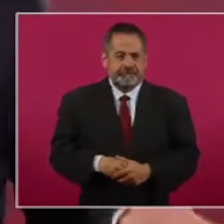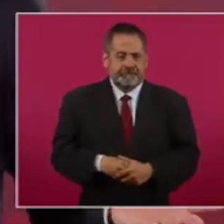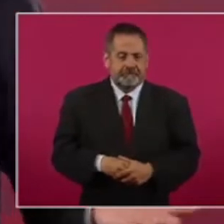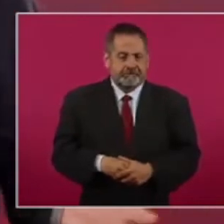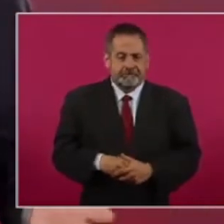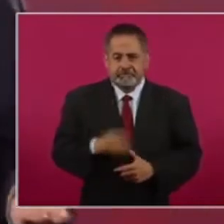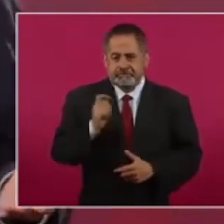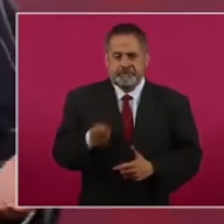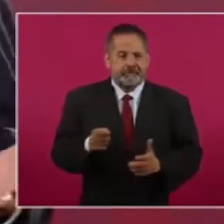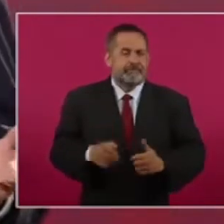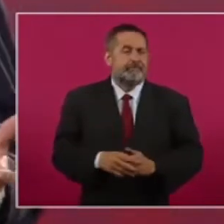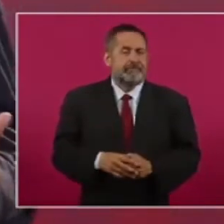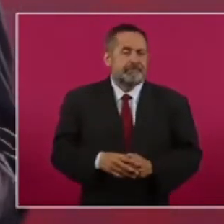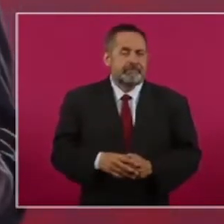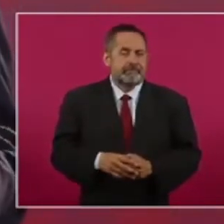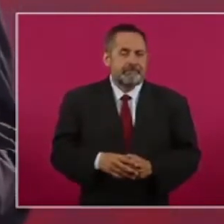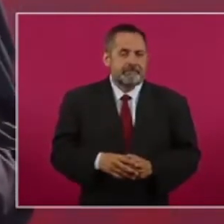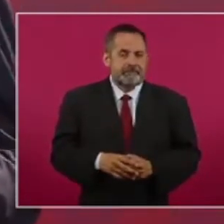qué